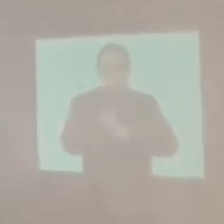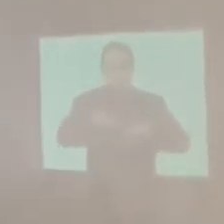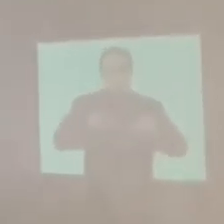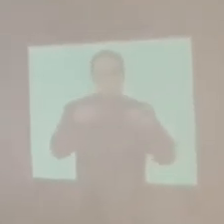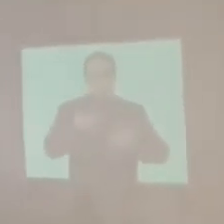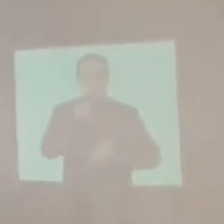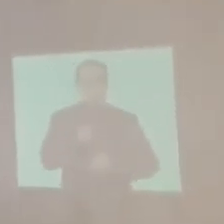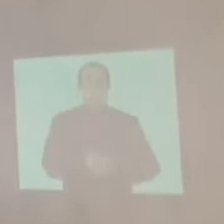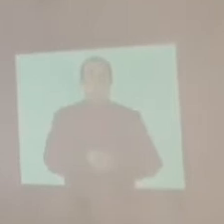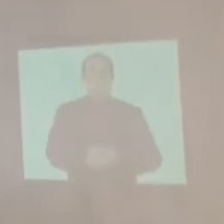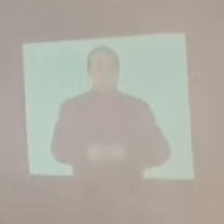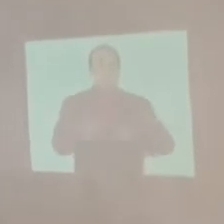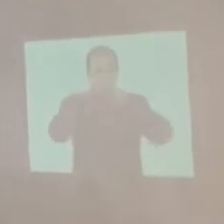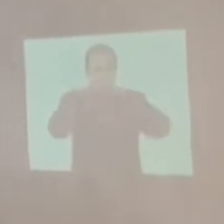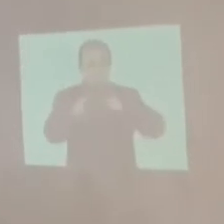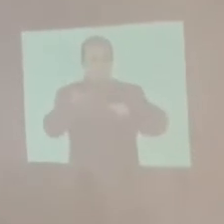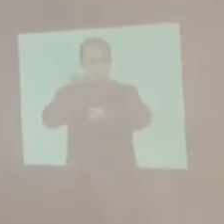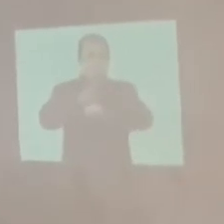todos los días